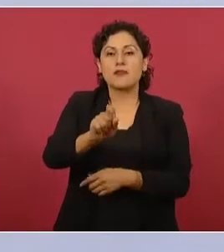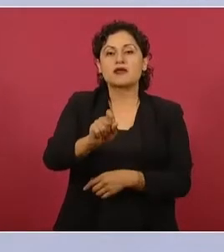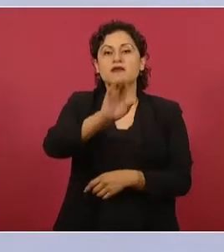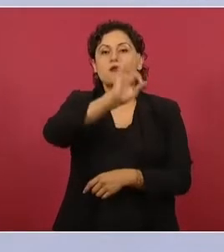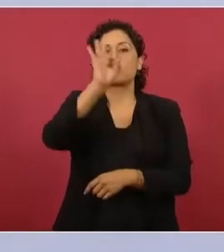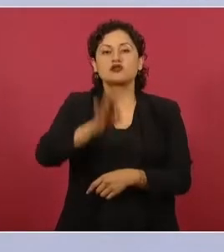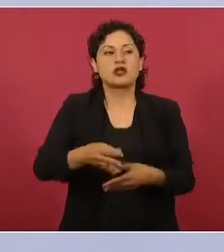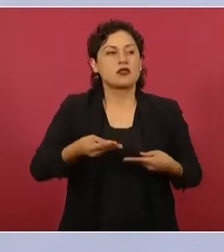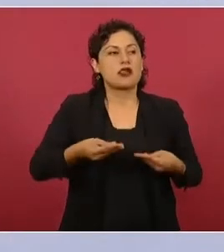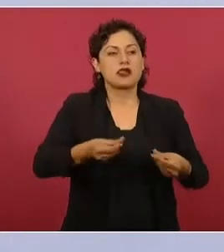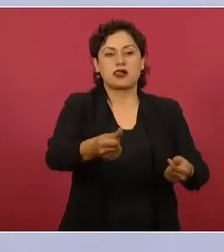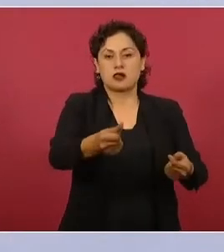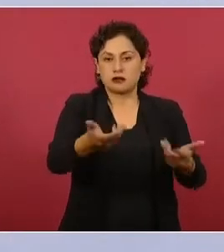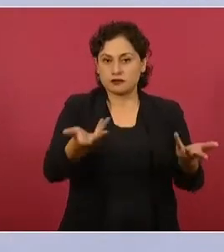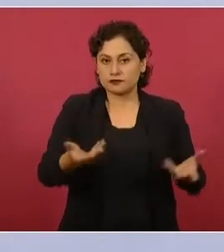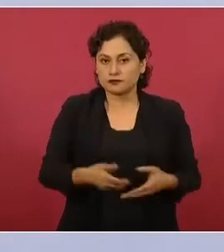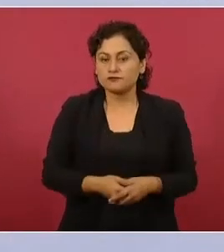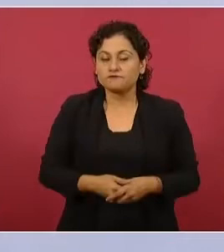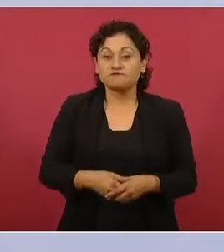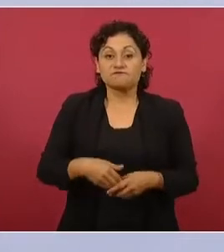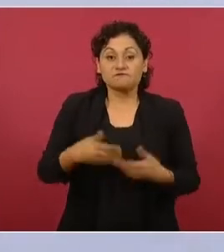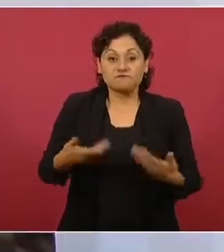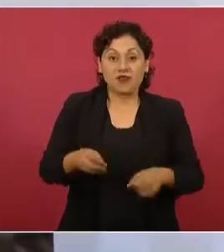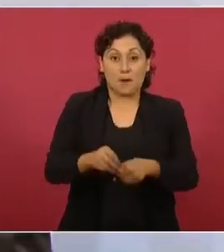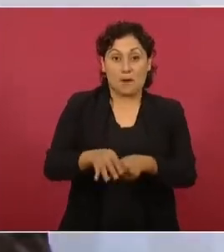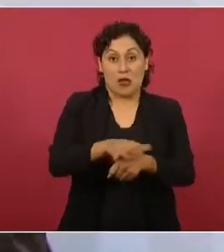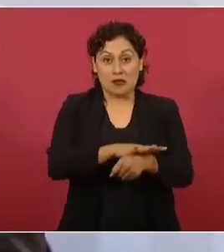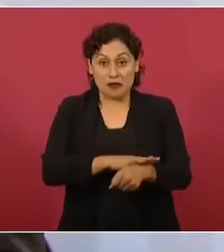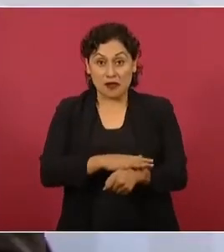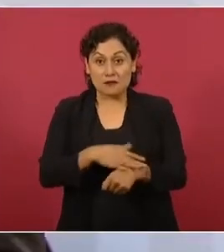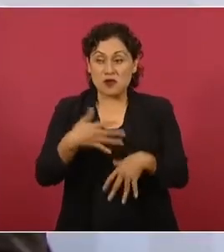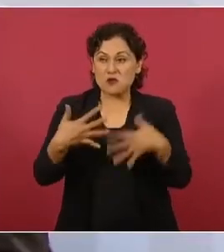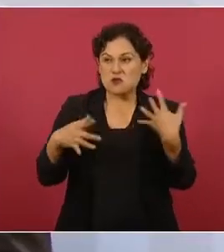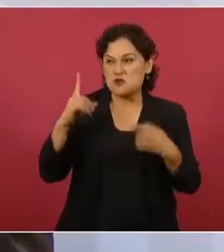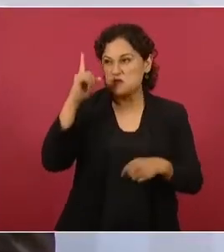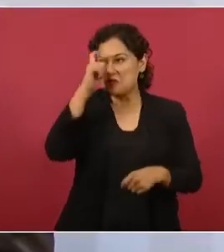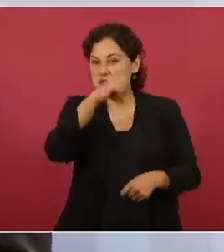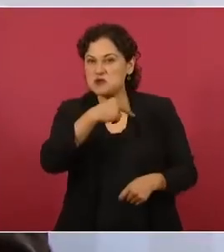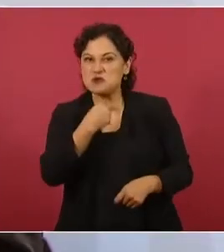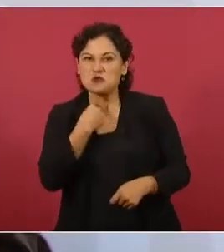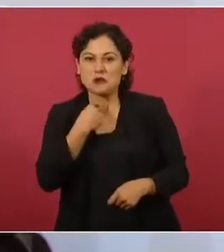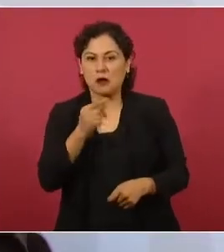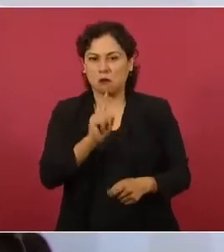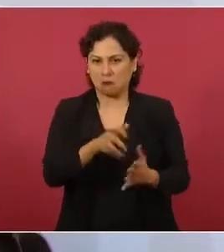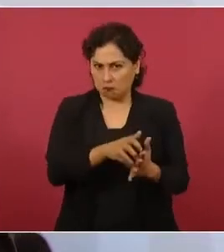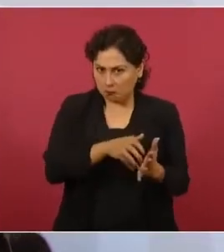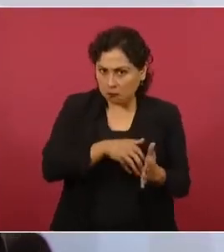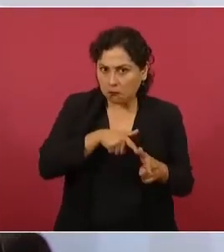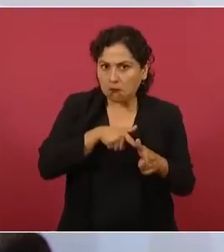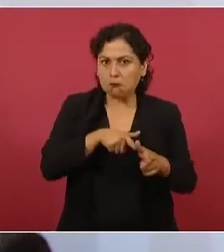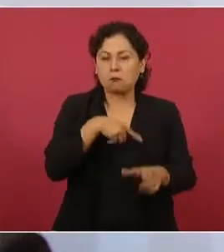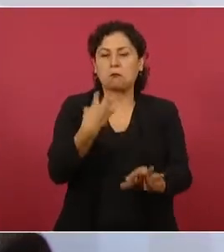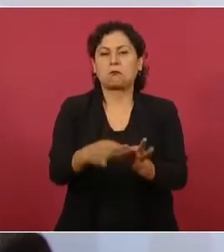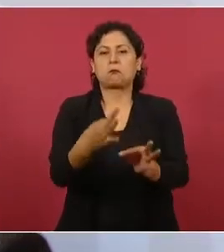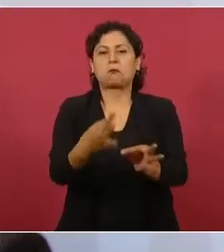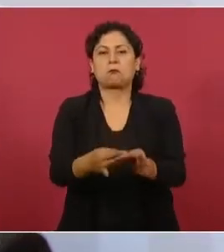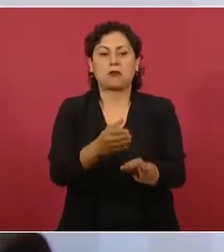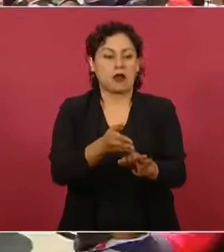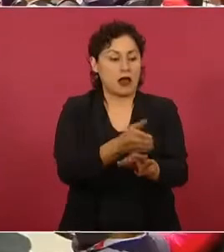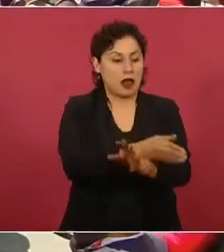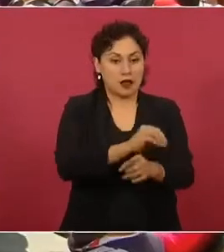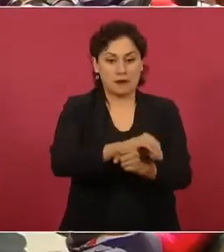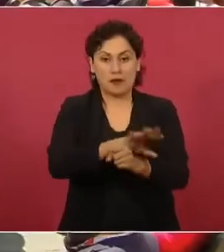operativo. Ni siquiera la pandemia nos alejó del objetivo de la austeridad. En esos días aceleramos la